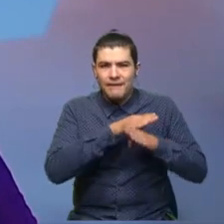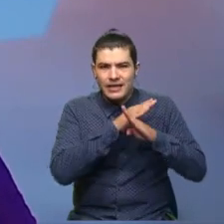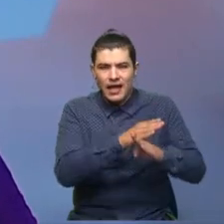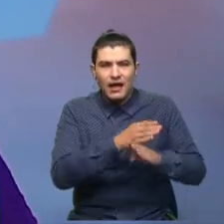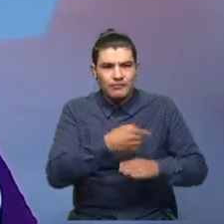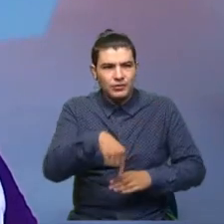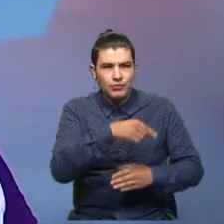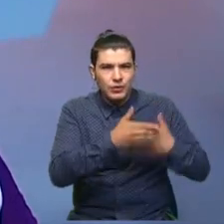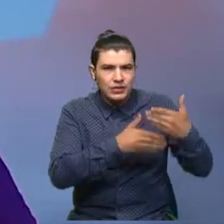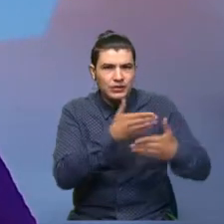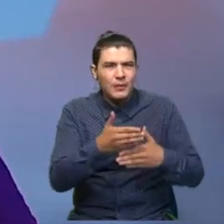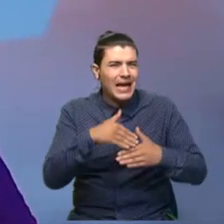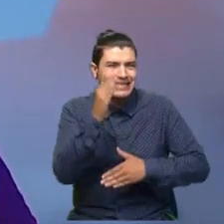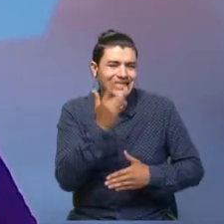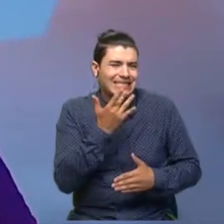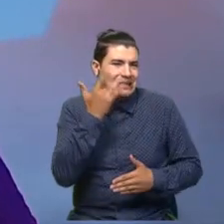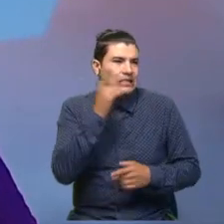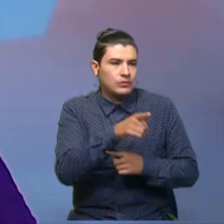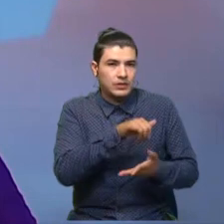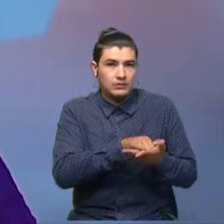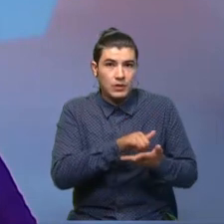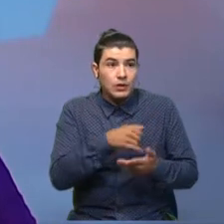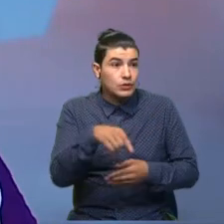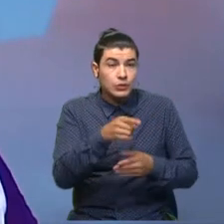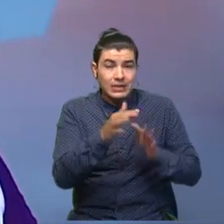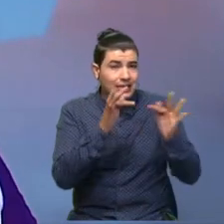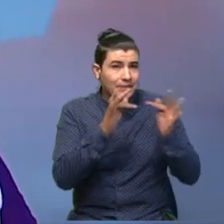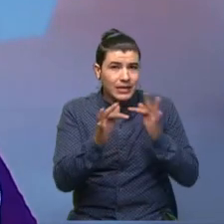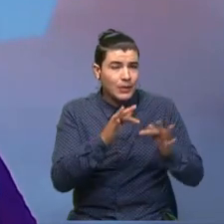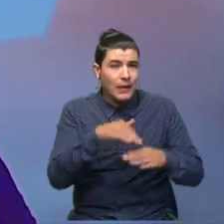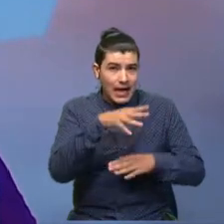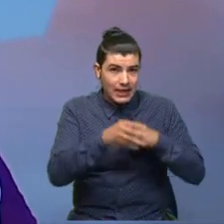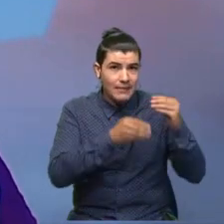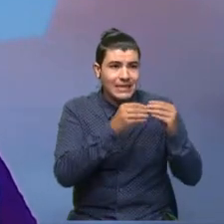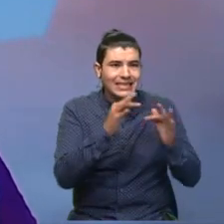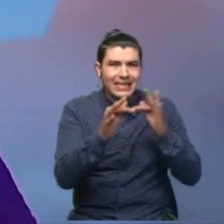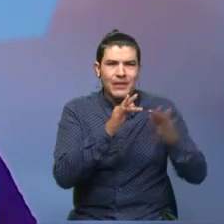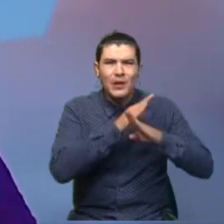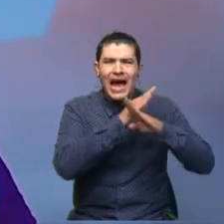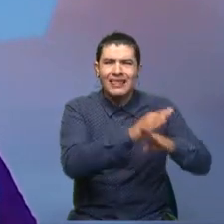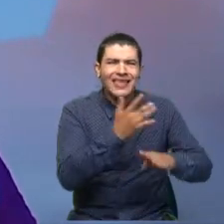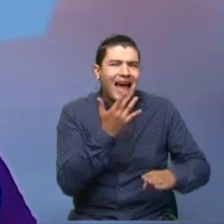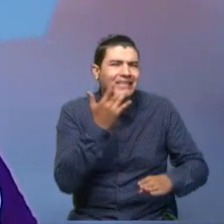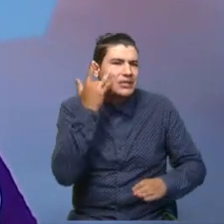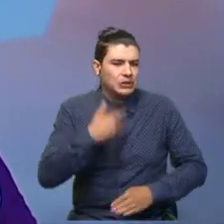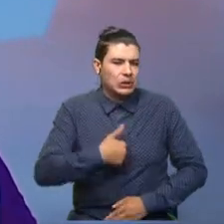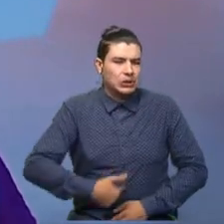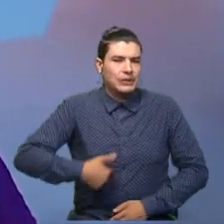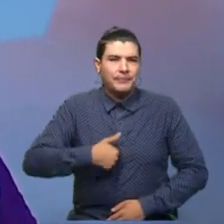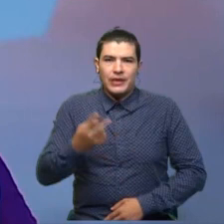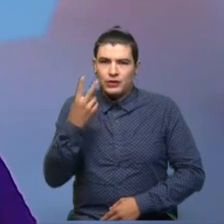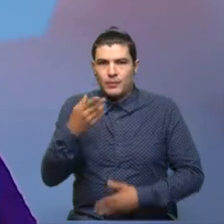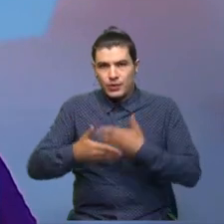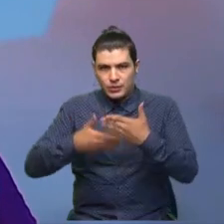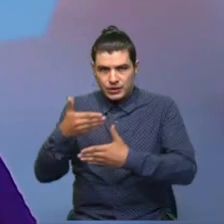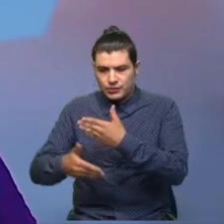gástrico. El tratamiento específico para el Helicobacter pylori, además del inhibidor de bomba, lleva dos antibióticos en primera línea. Hay otros